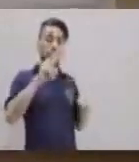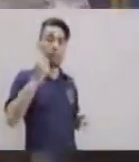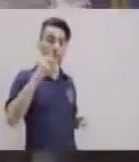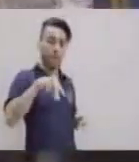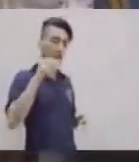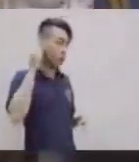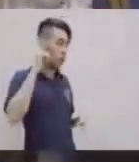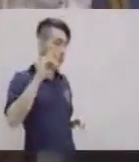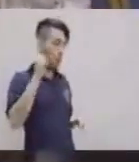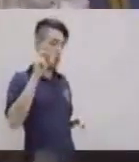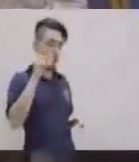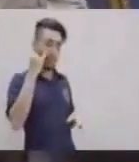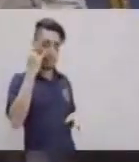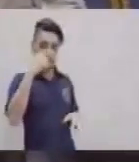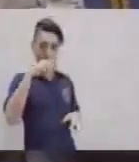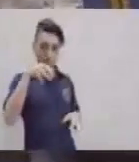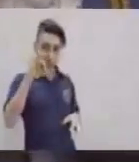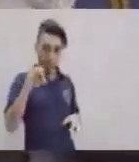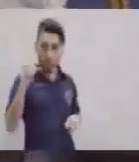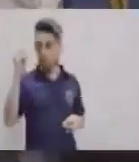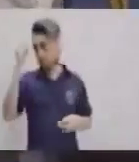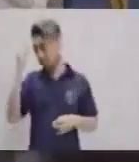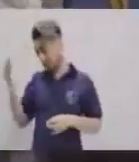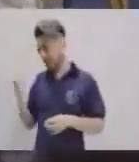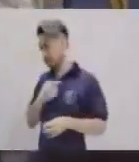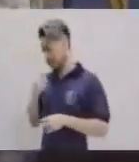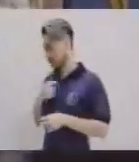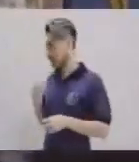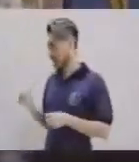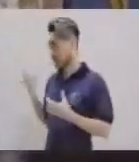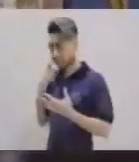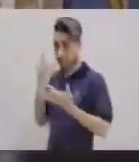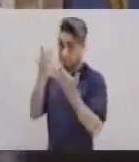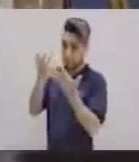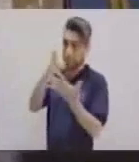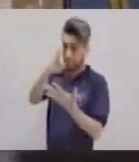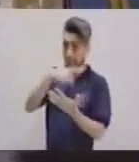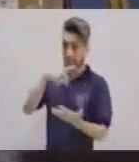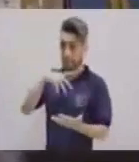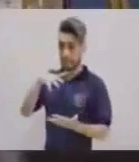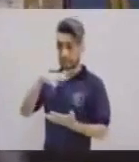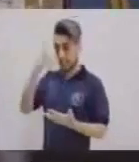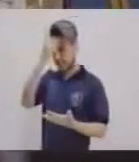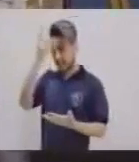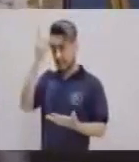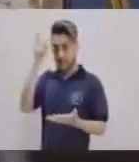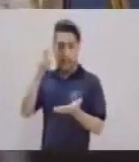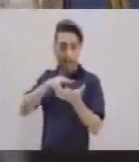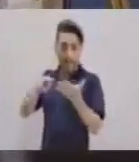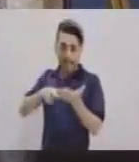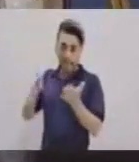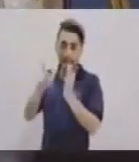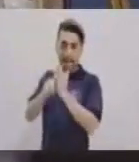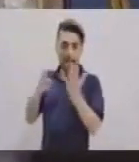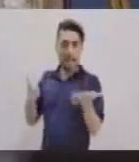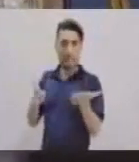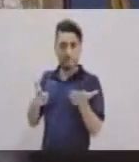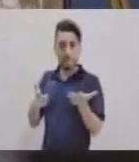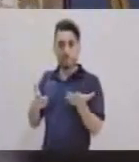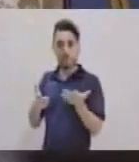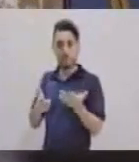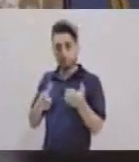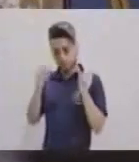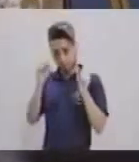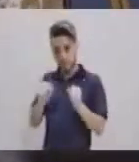vanguardismo. Totalmente, muchísimas gracias, Evelyn. Ahí está, pues ya tienen una tarea, poder leer estas obras, sobre todo chapinas, pues para poder ir